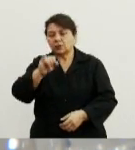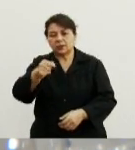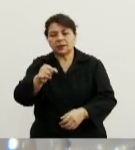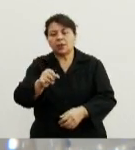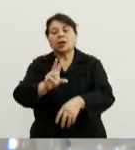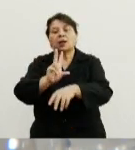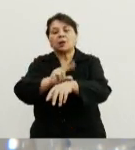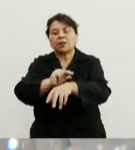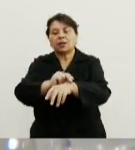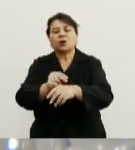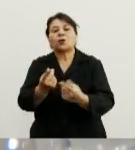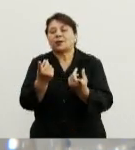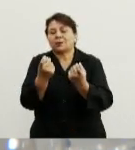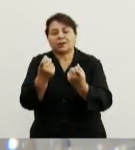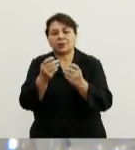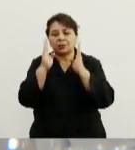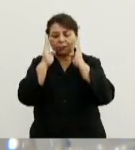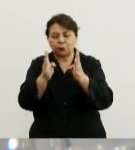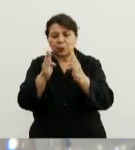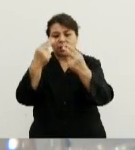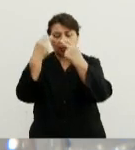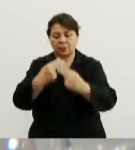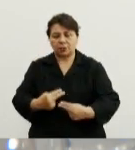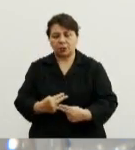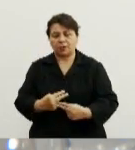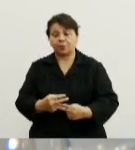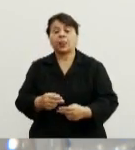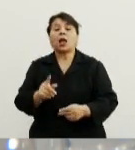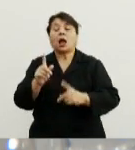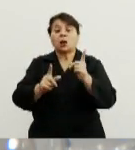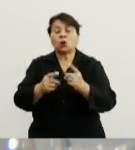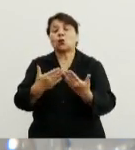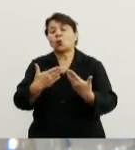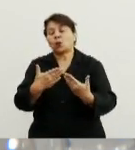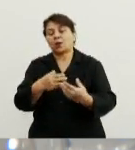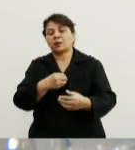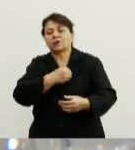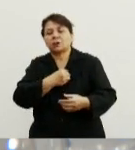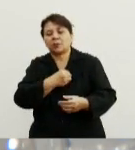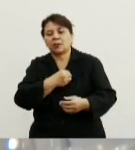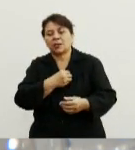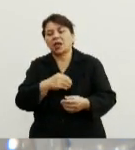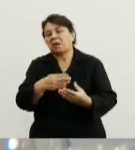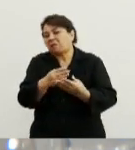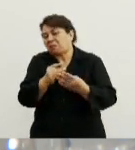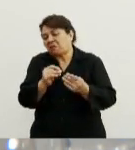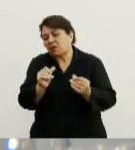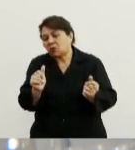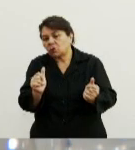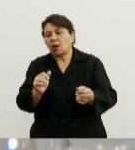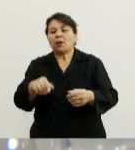estar en contacto con la infección y que pueden padecerla de manera leve moderada o grave de estas 8 mil personas